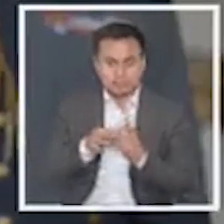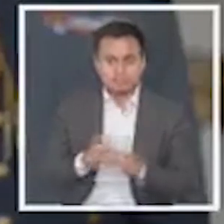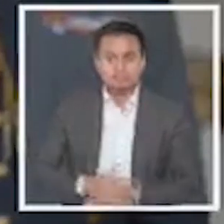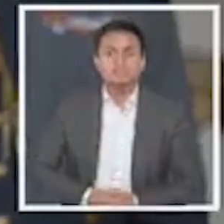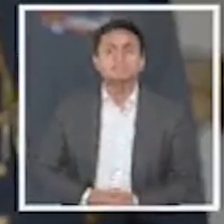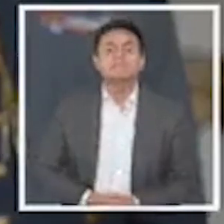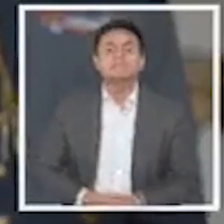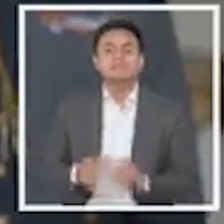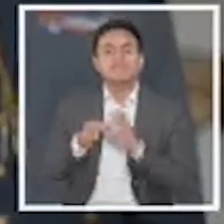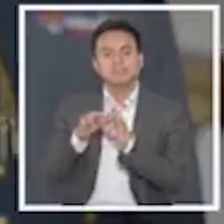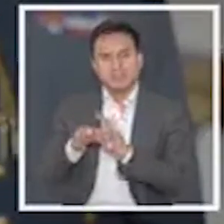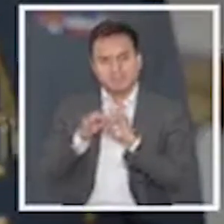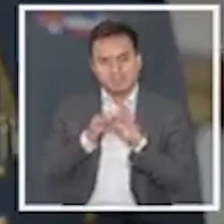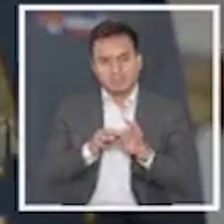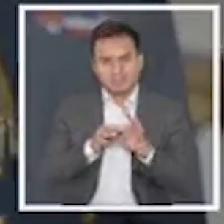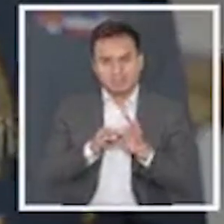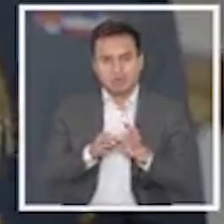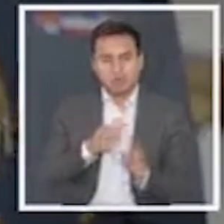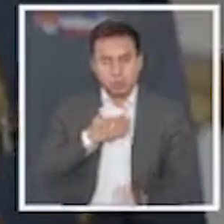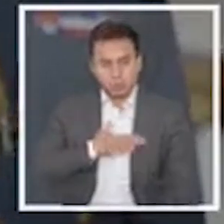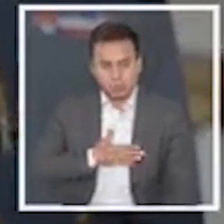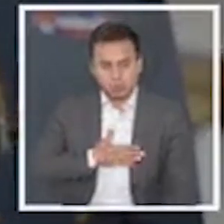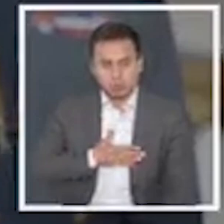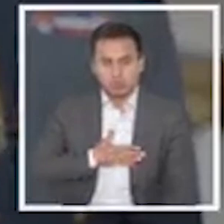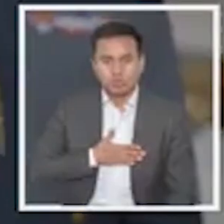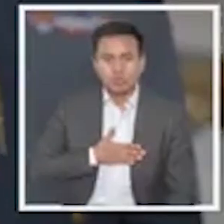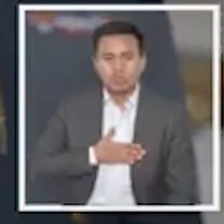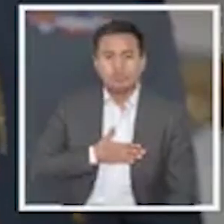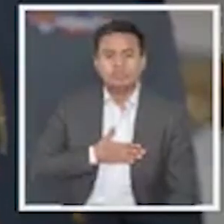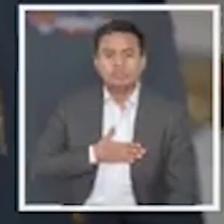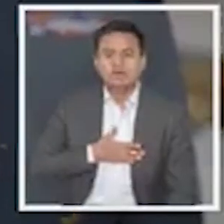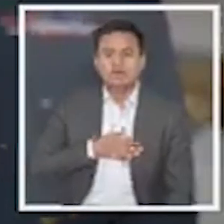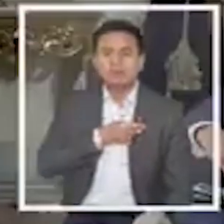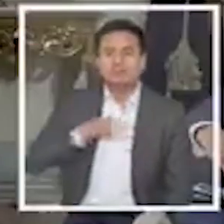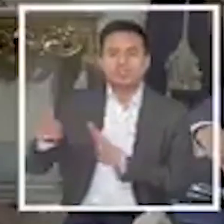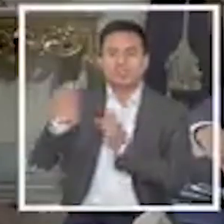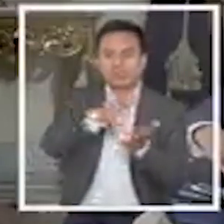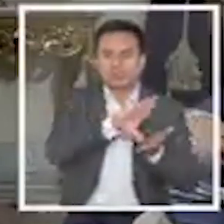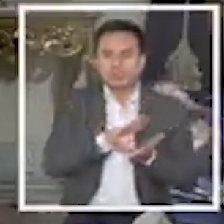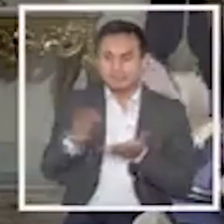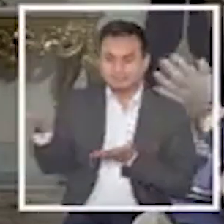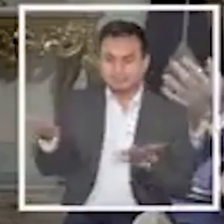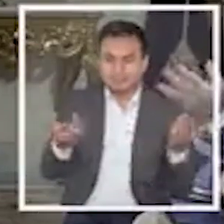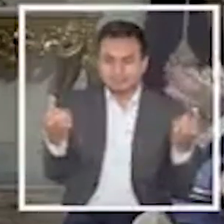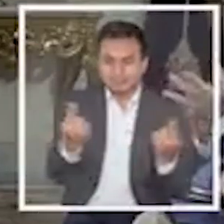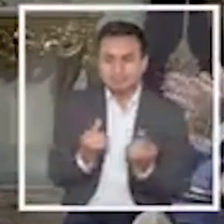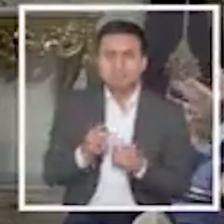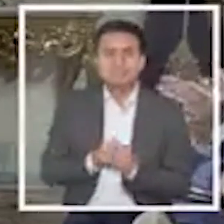agradecerla. Así que muchísimas gracias, un gusto, nos dejamos con los cancilleres. Gracias. Muchas gracias.